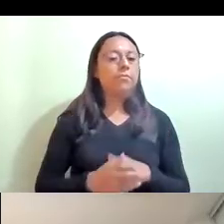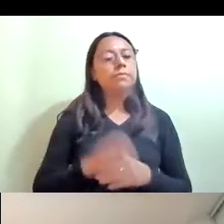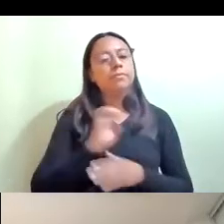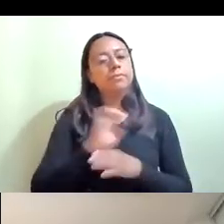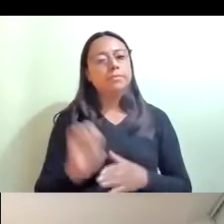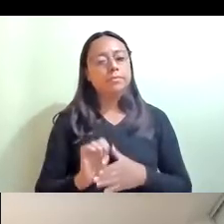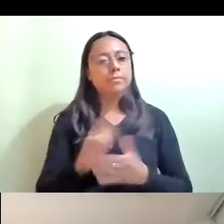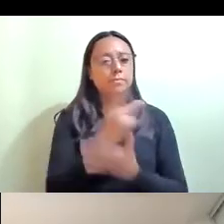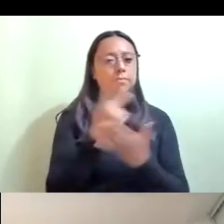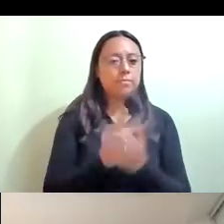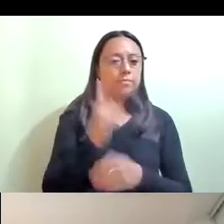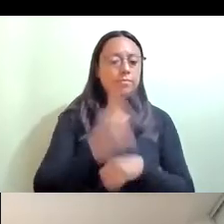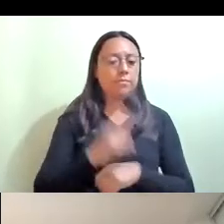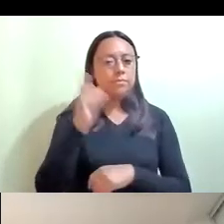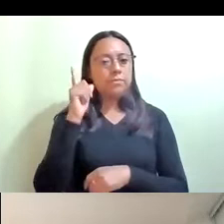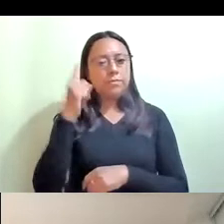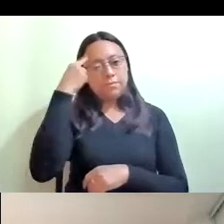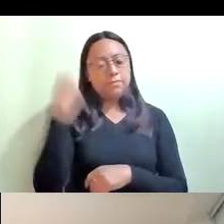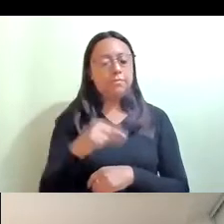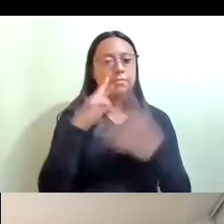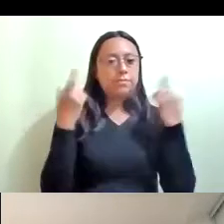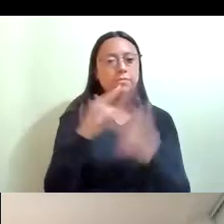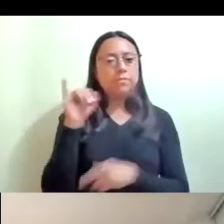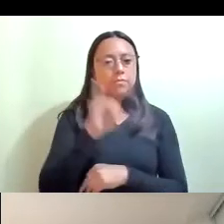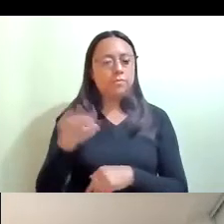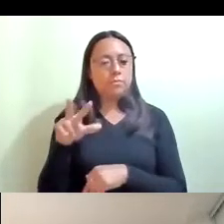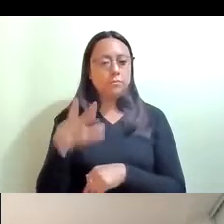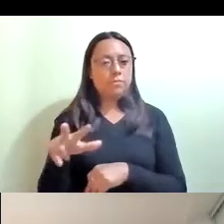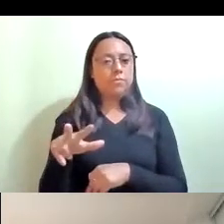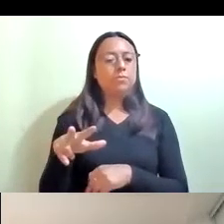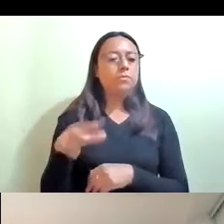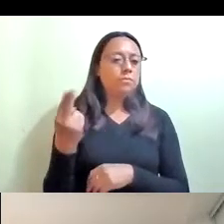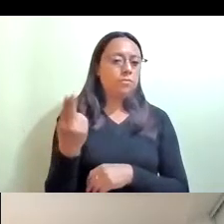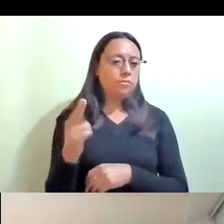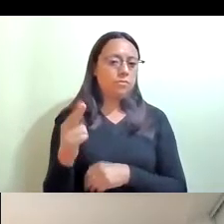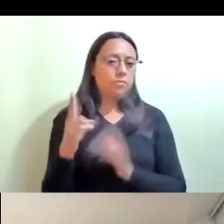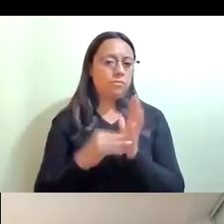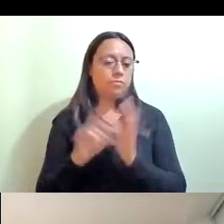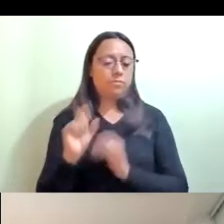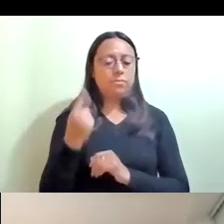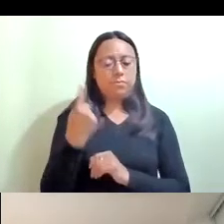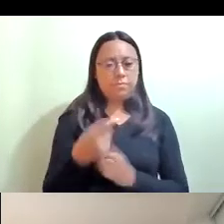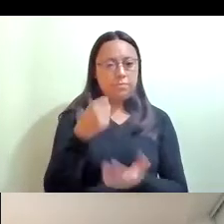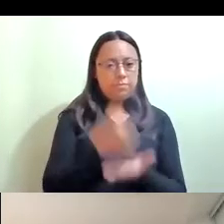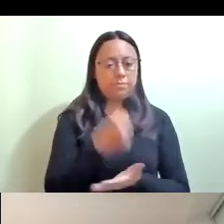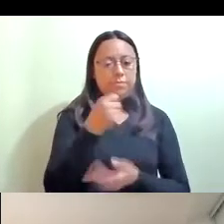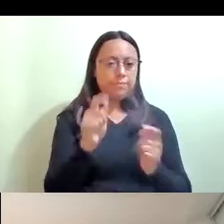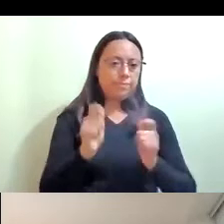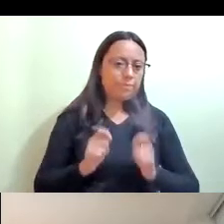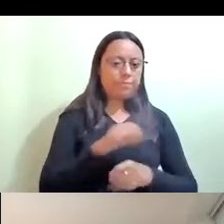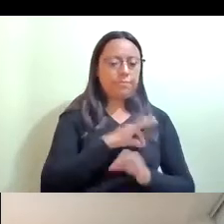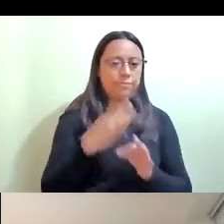consecuencia, se aprueba el orden del día para la sesión del jueves 18 del mes y año en curso. Cumplida su instrucción, diputado